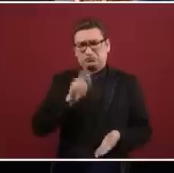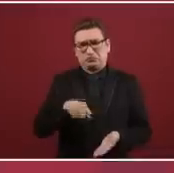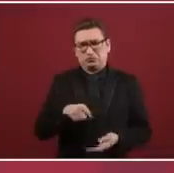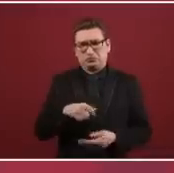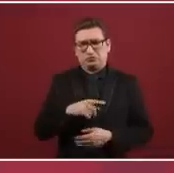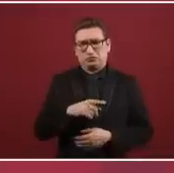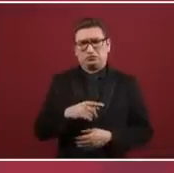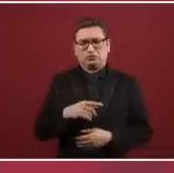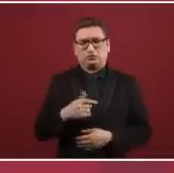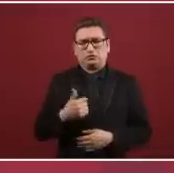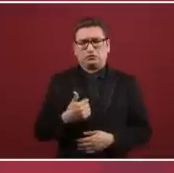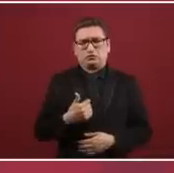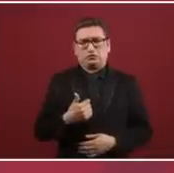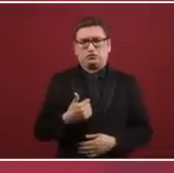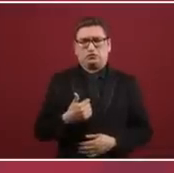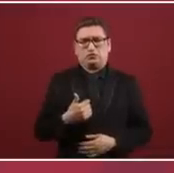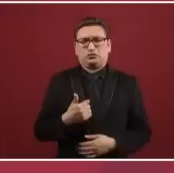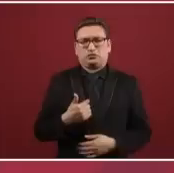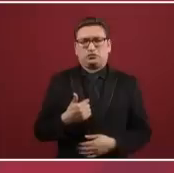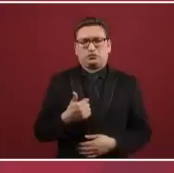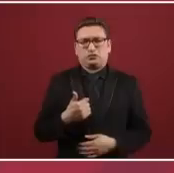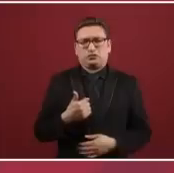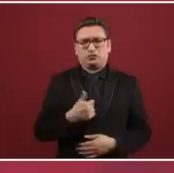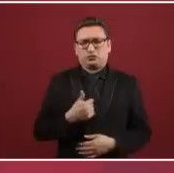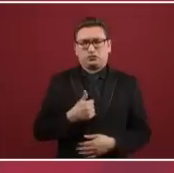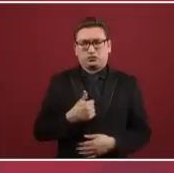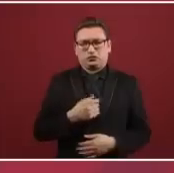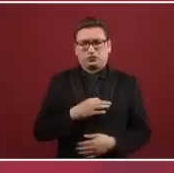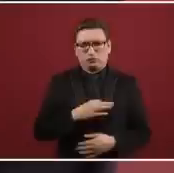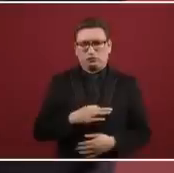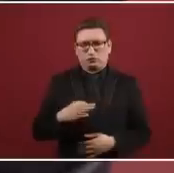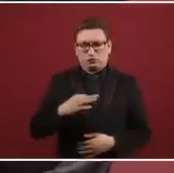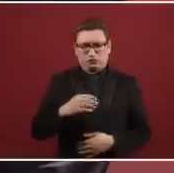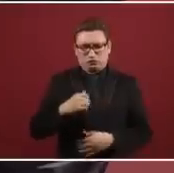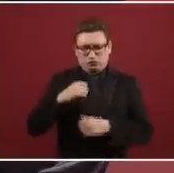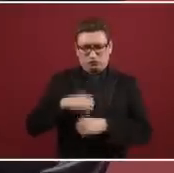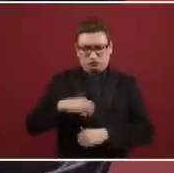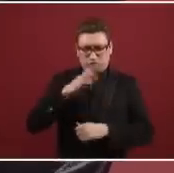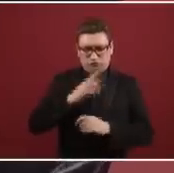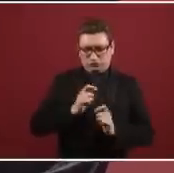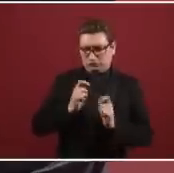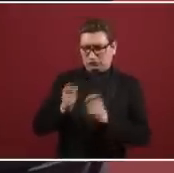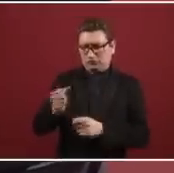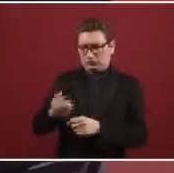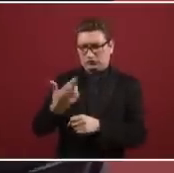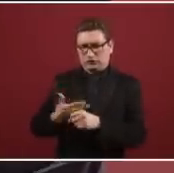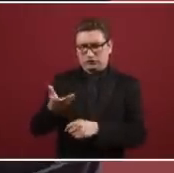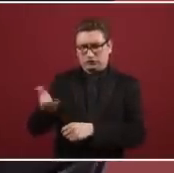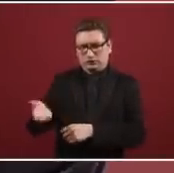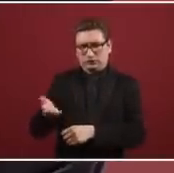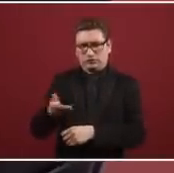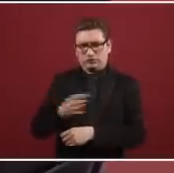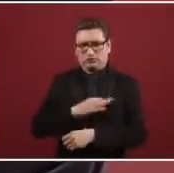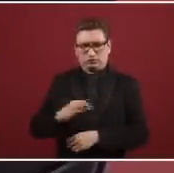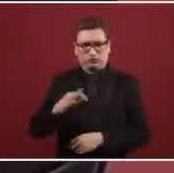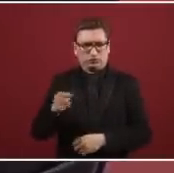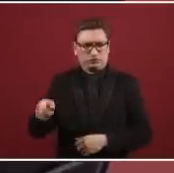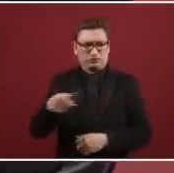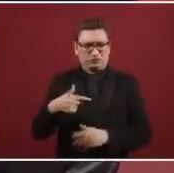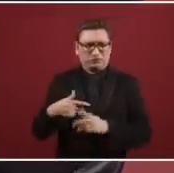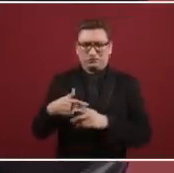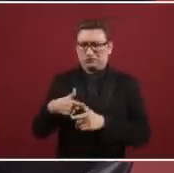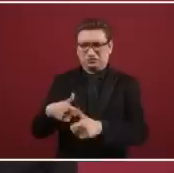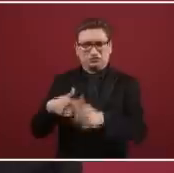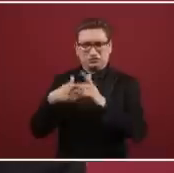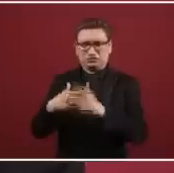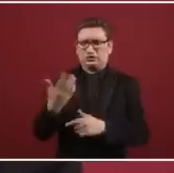al mismo tiempo le traslado la facultad a la Secretaría de Hacienda, que es lo que vienen haciendo. Acabamos